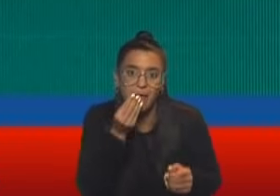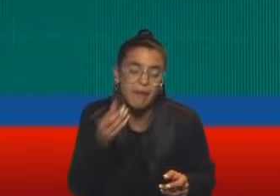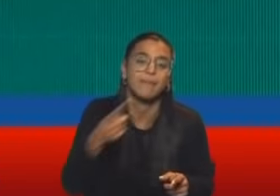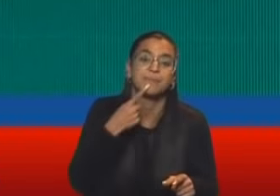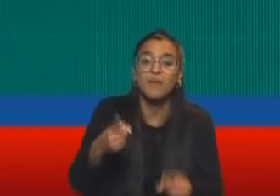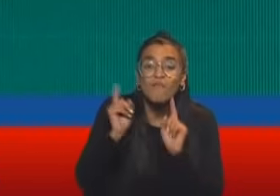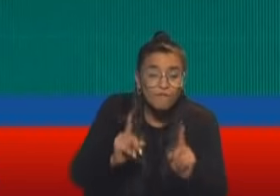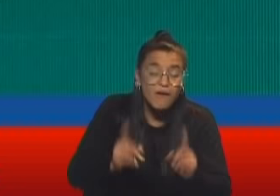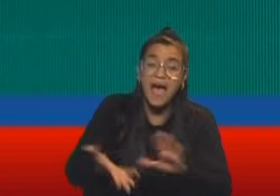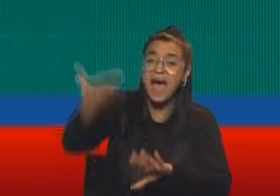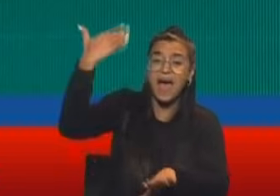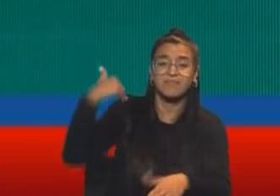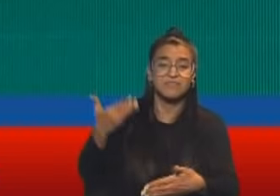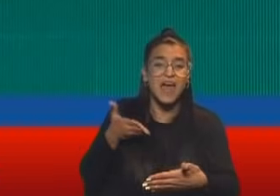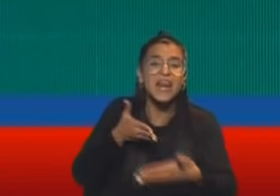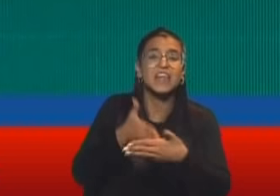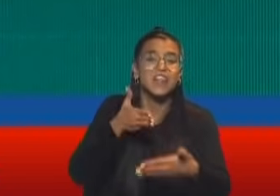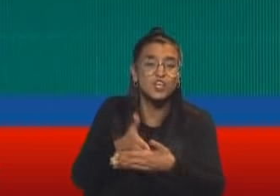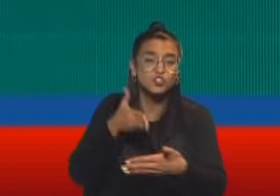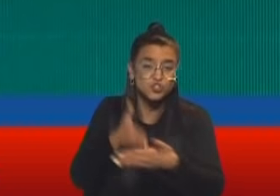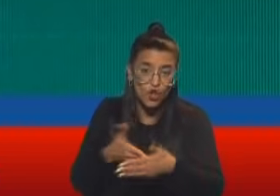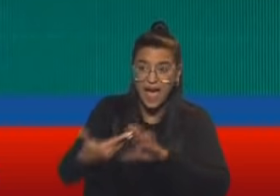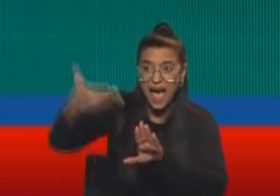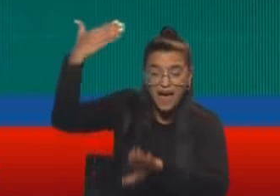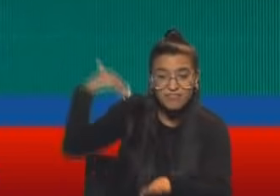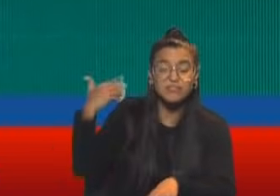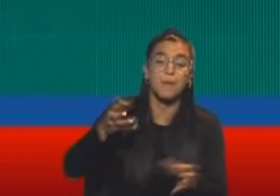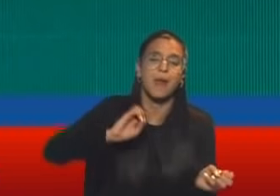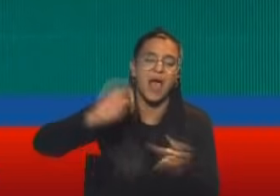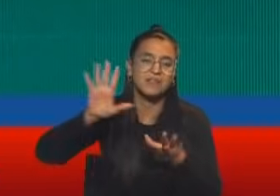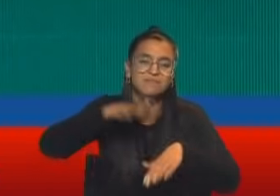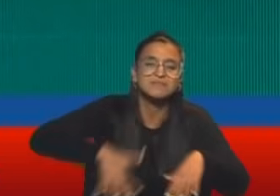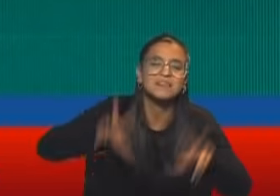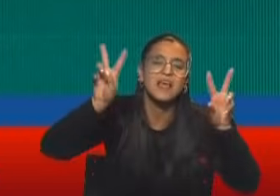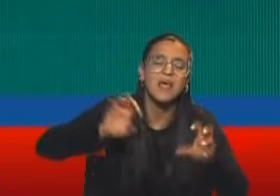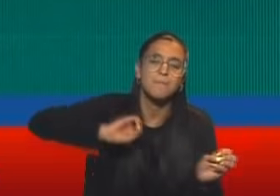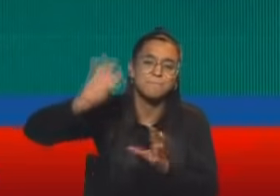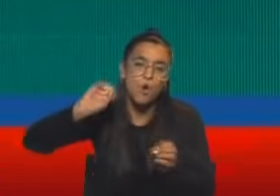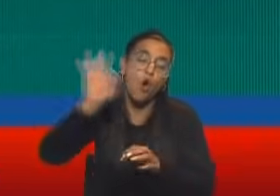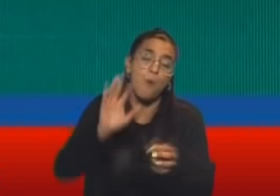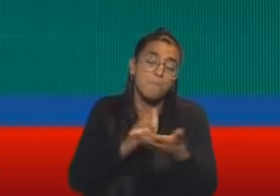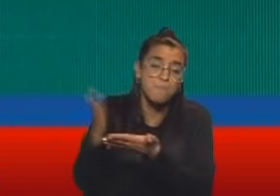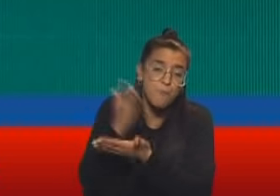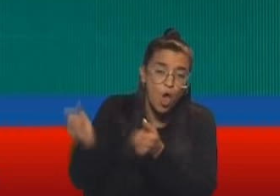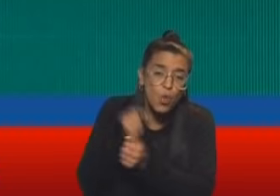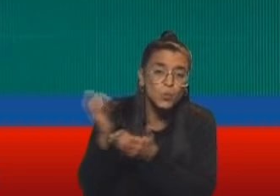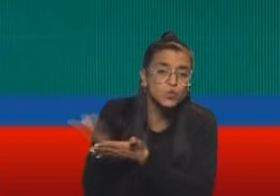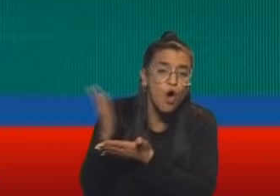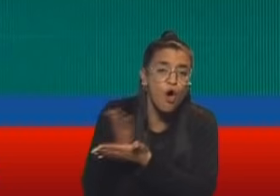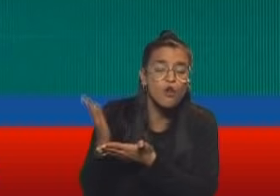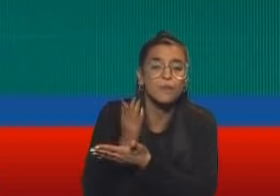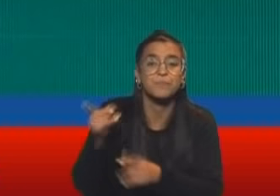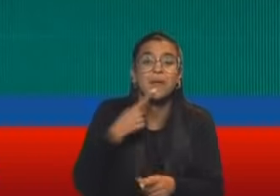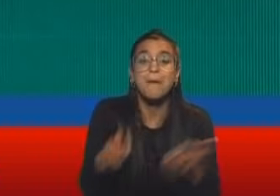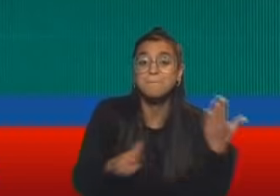tiempo, hasta antes de las restricciones en boca del sector exportador o de los productores, es que